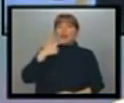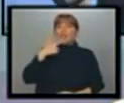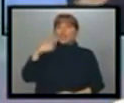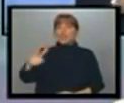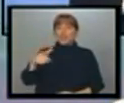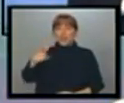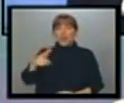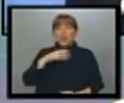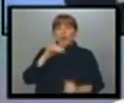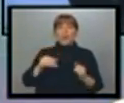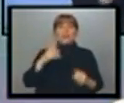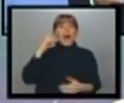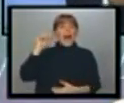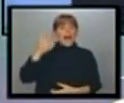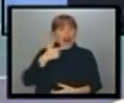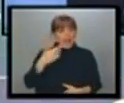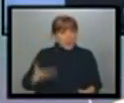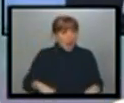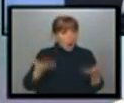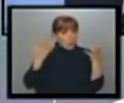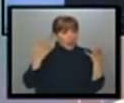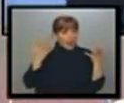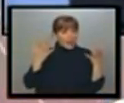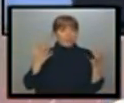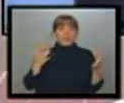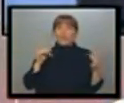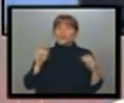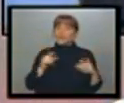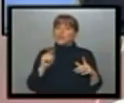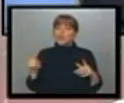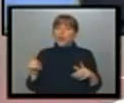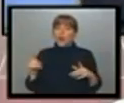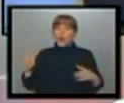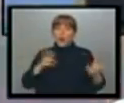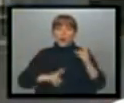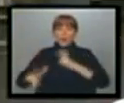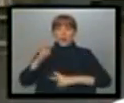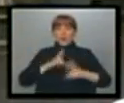no aumentó el GNC? ¿Cuánto sale un metro cúbico, Carlos?